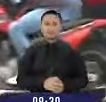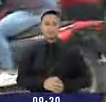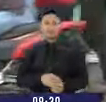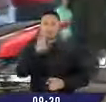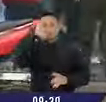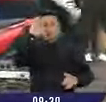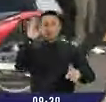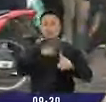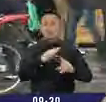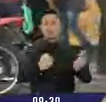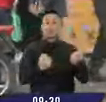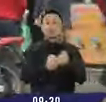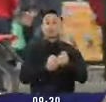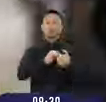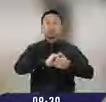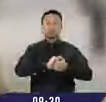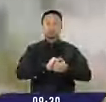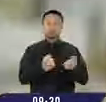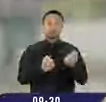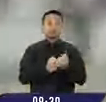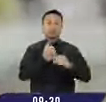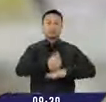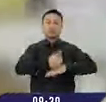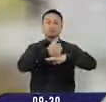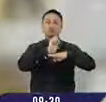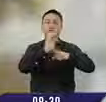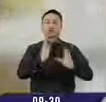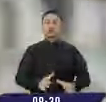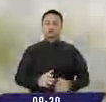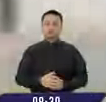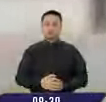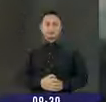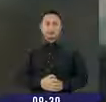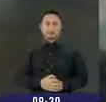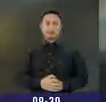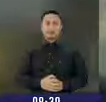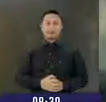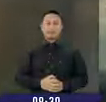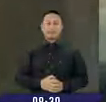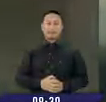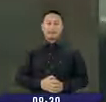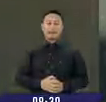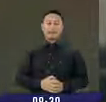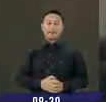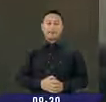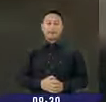mensaje de solidaridad y respaldo a las autoridades y al pueblo ecuatoriano informó Edwin benalcázar